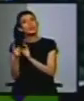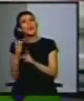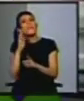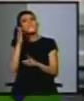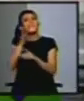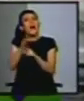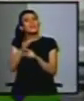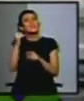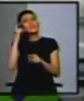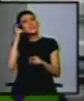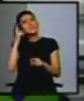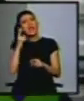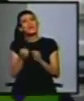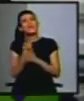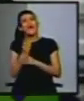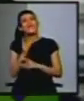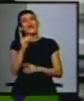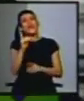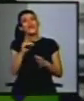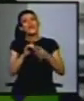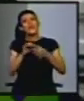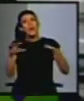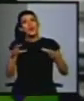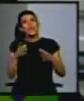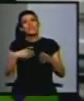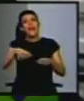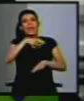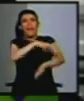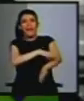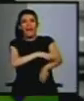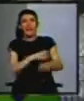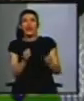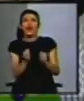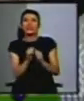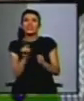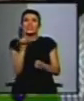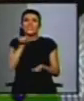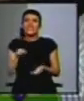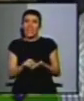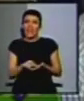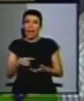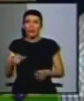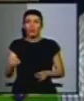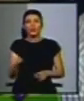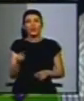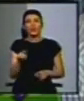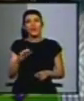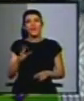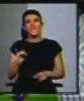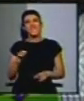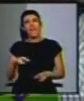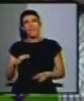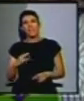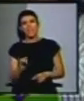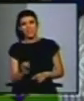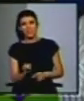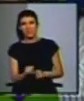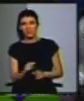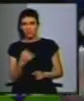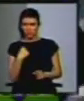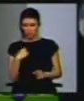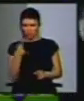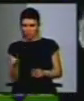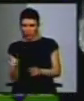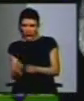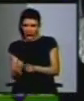bautizado Democracia Regional, junto al senador Carlos Bianchi. Yo no me he cambiado de bando, porque algunas personas piensan que con